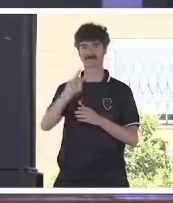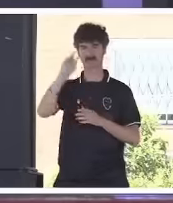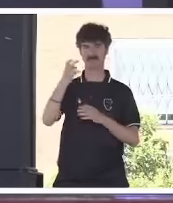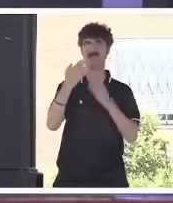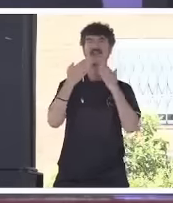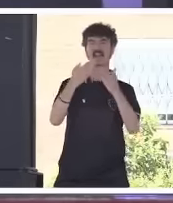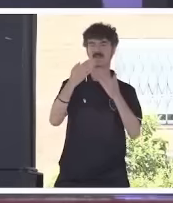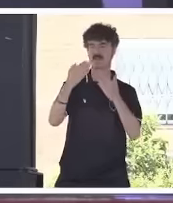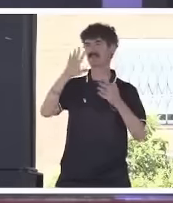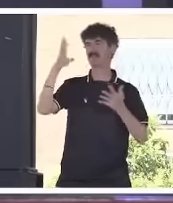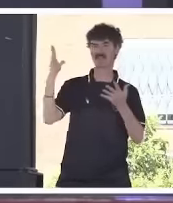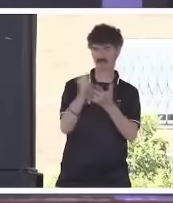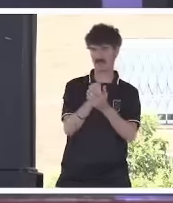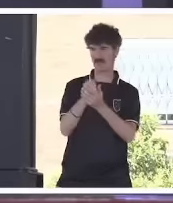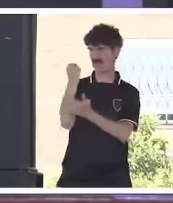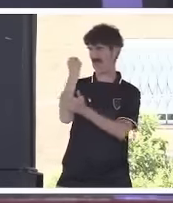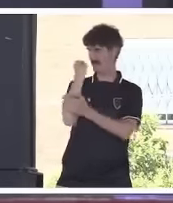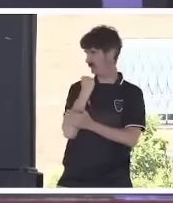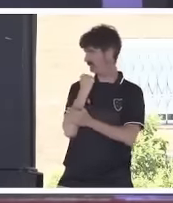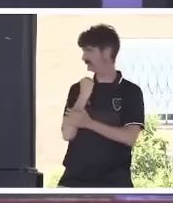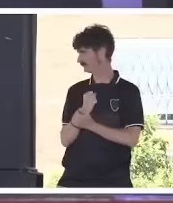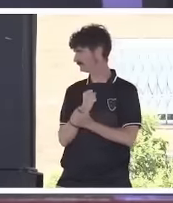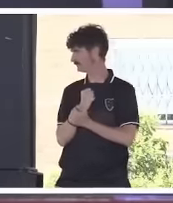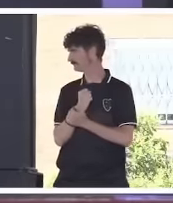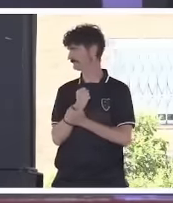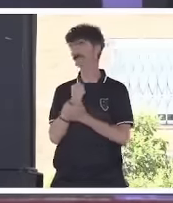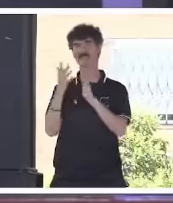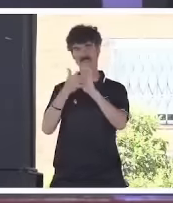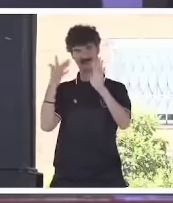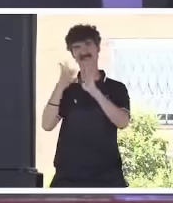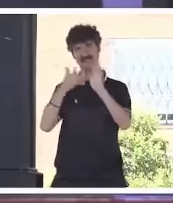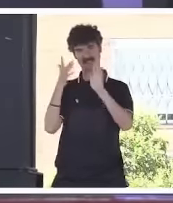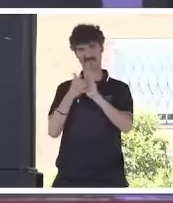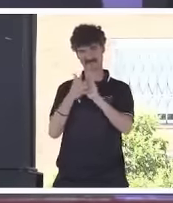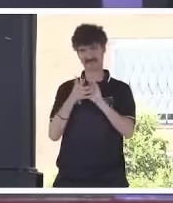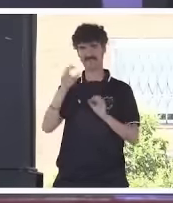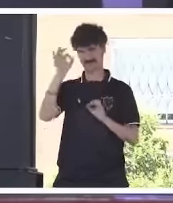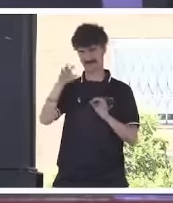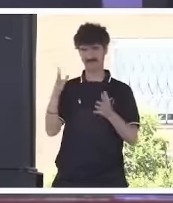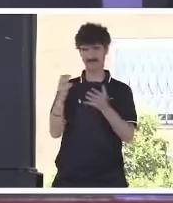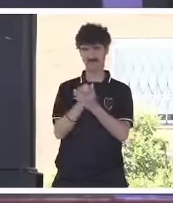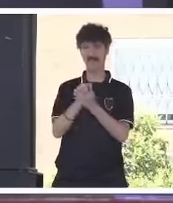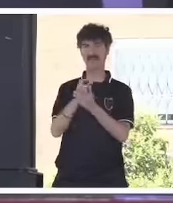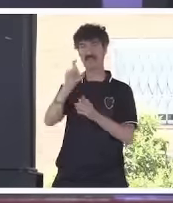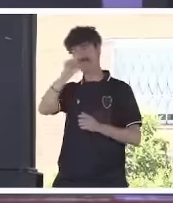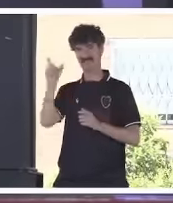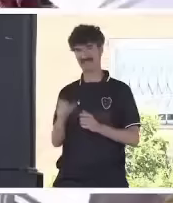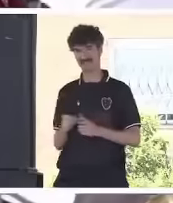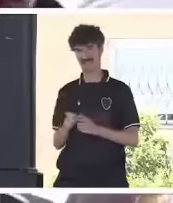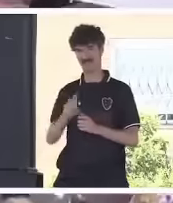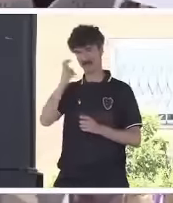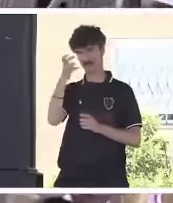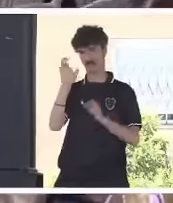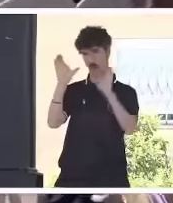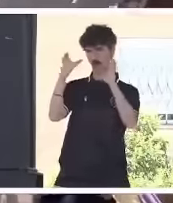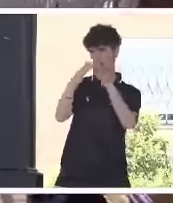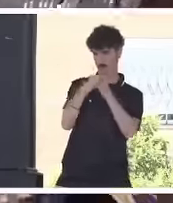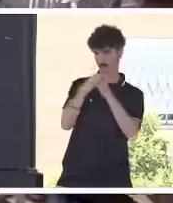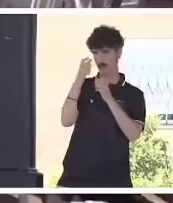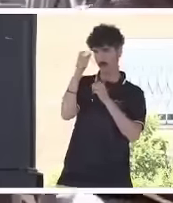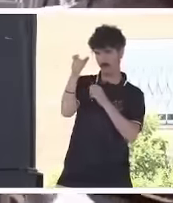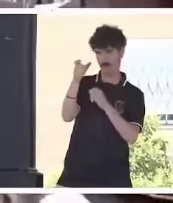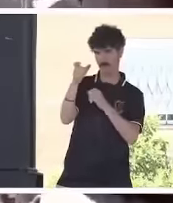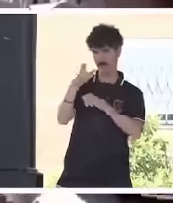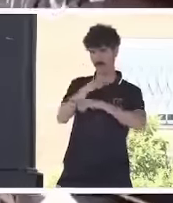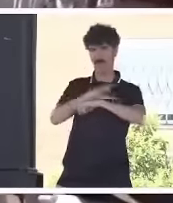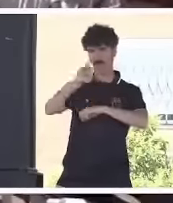Muchísimas gracias por mandarnos vuestro apoyo, compañeros y compañeras. También desde Italia a Potere al Popolo y también a la